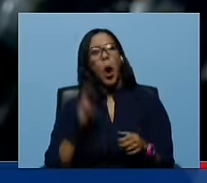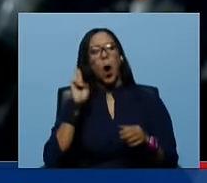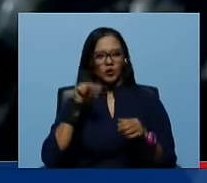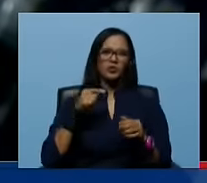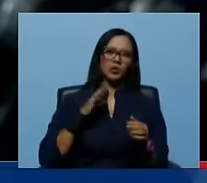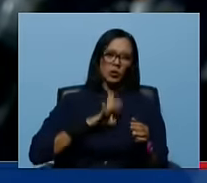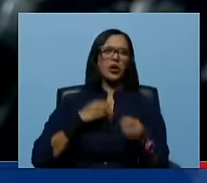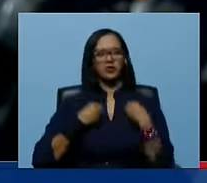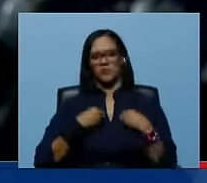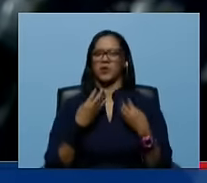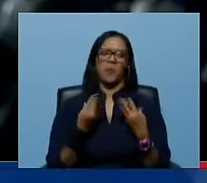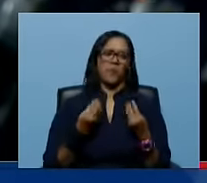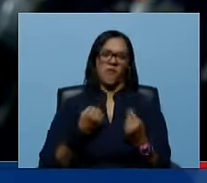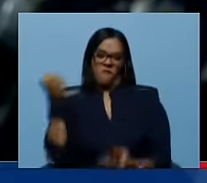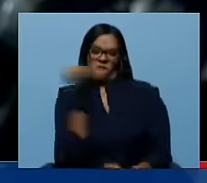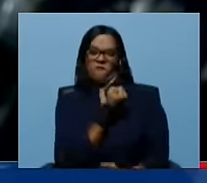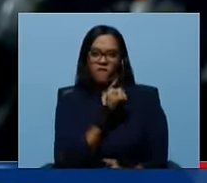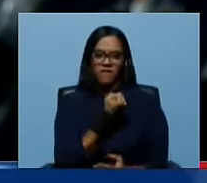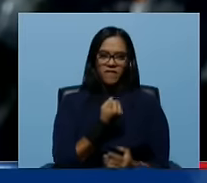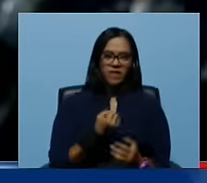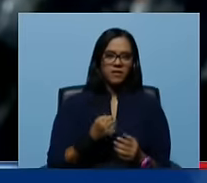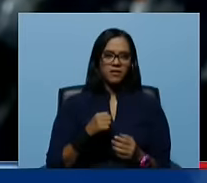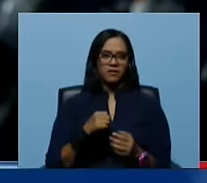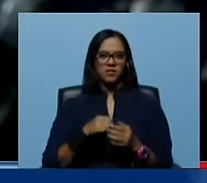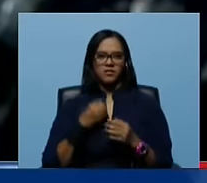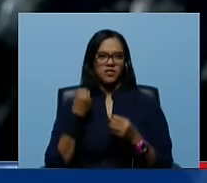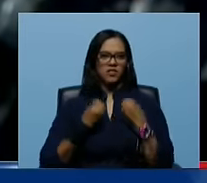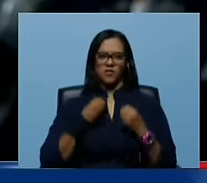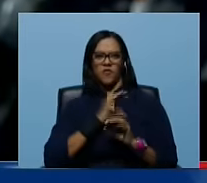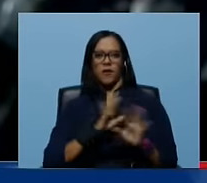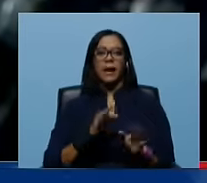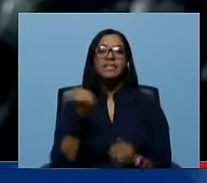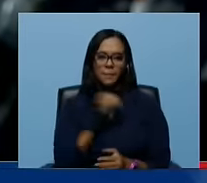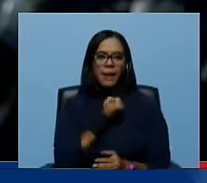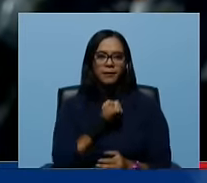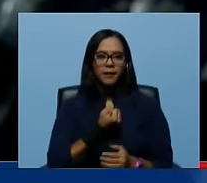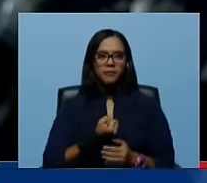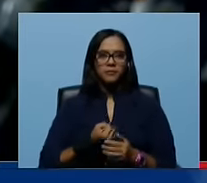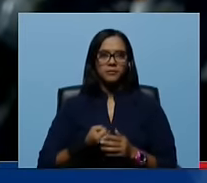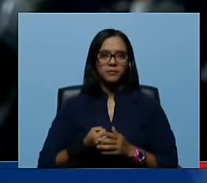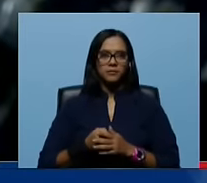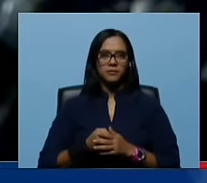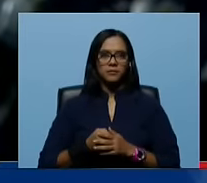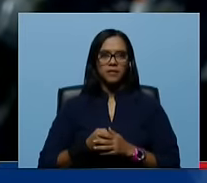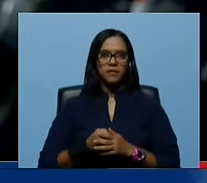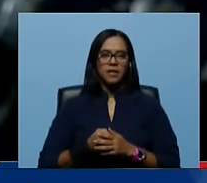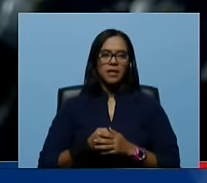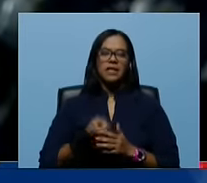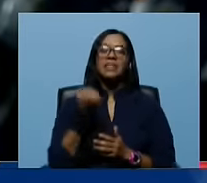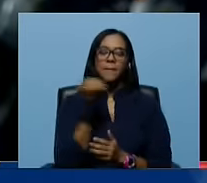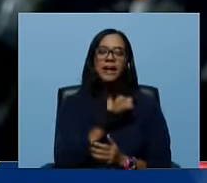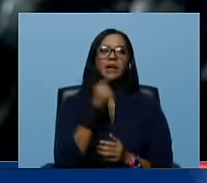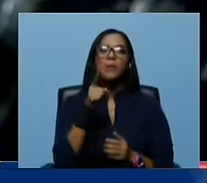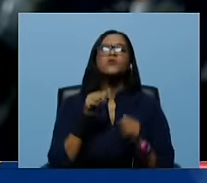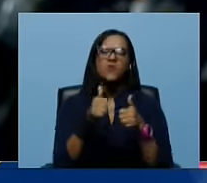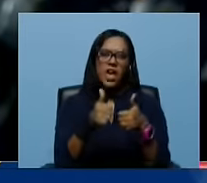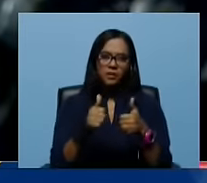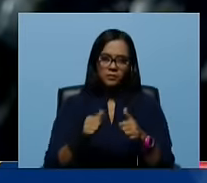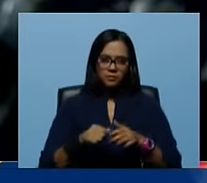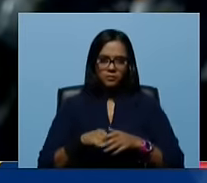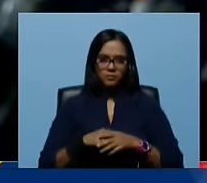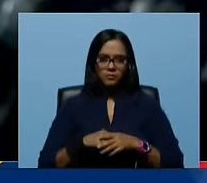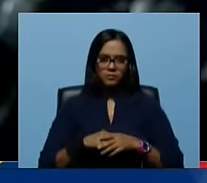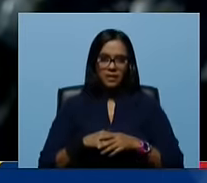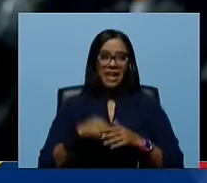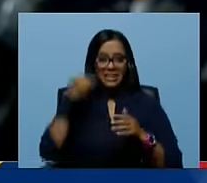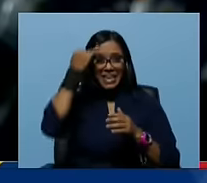estaba sufriendo mucho. Es para que no sufra más. Y te mata. Te mata por tu bien. Esa